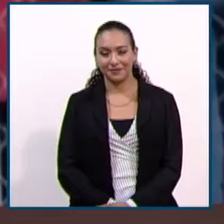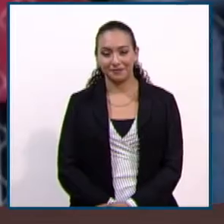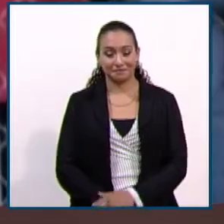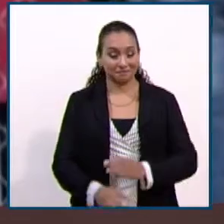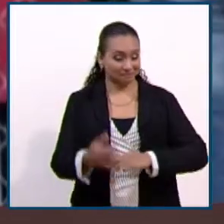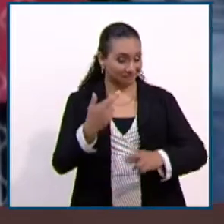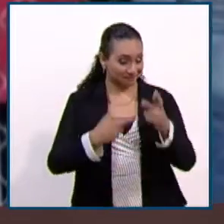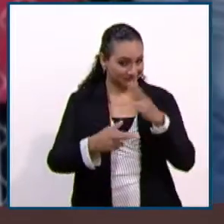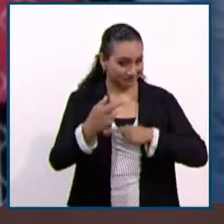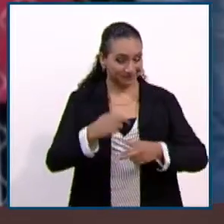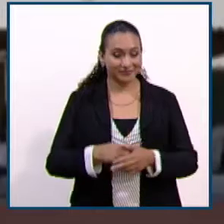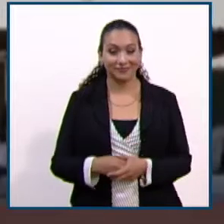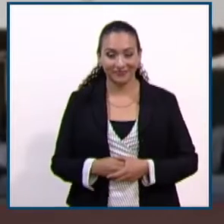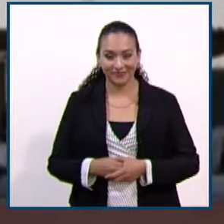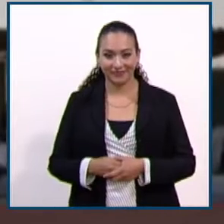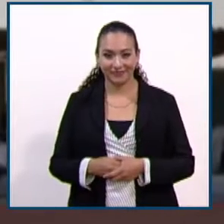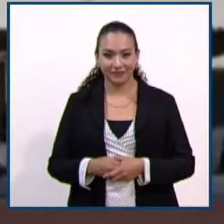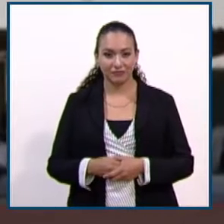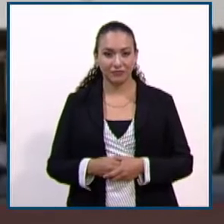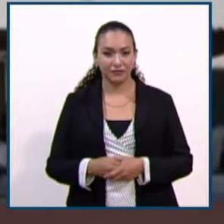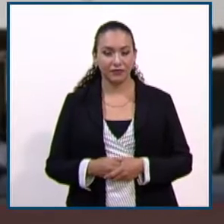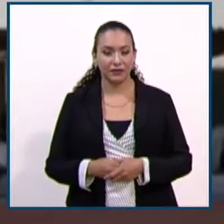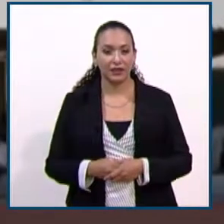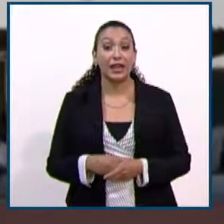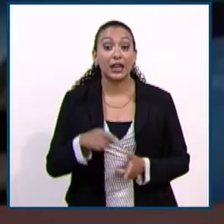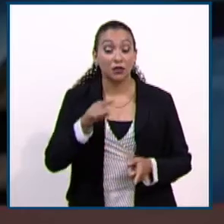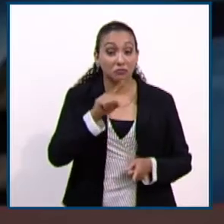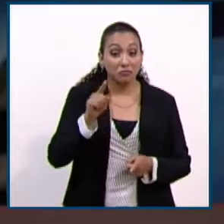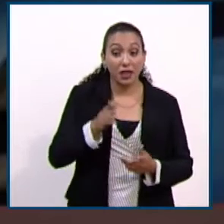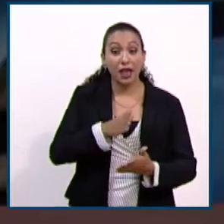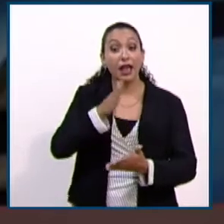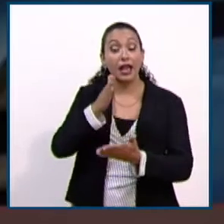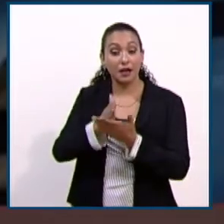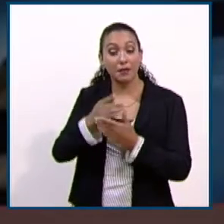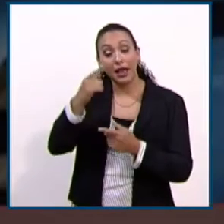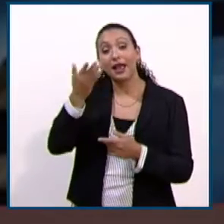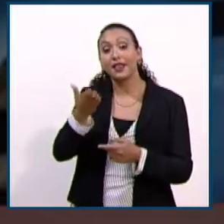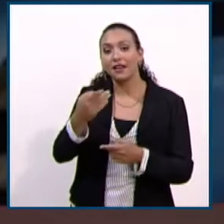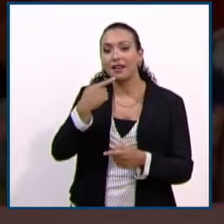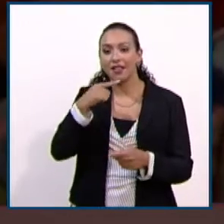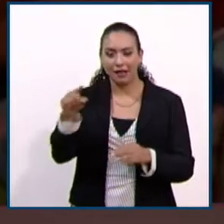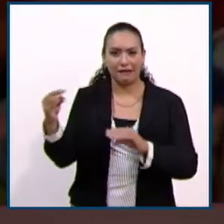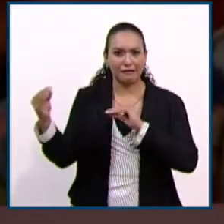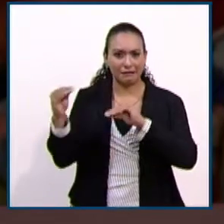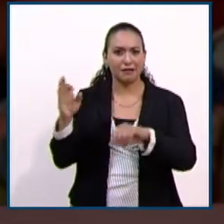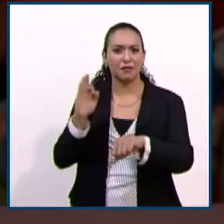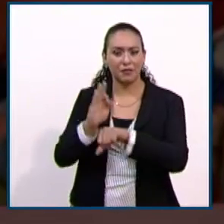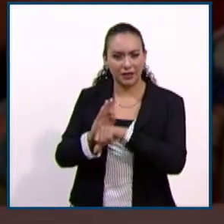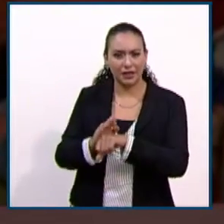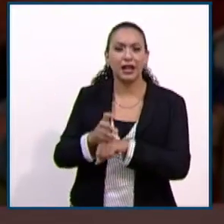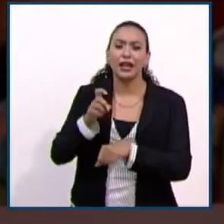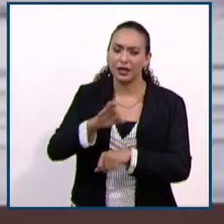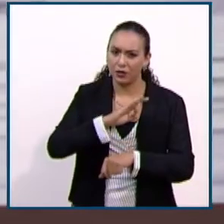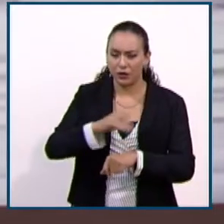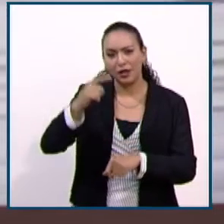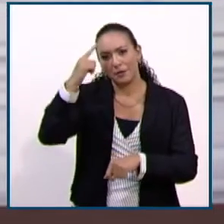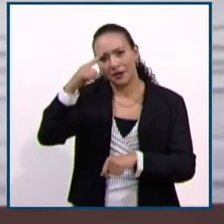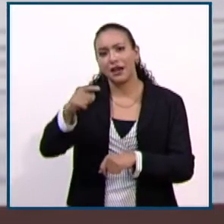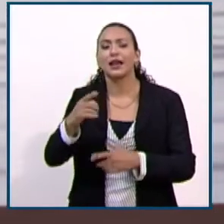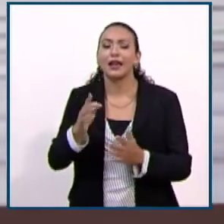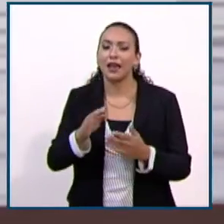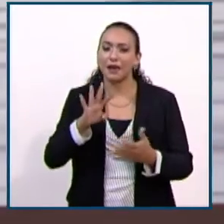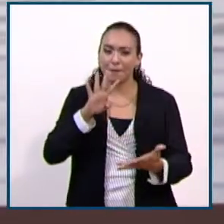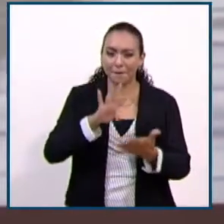Al regresar, es posible acudir directamente al amparo para combatir el exceso de la prisión preventiva